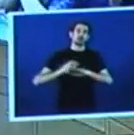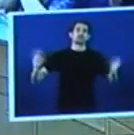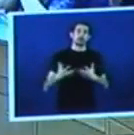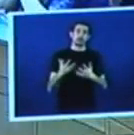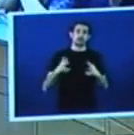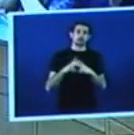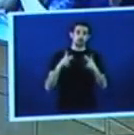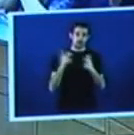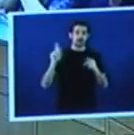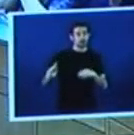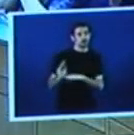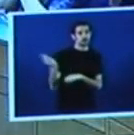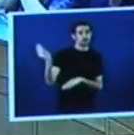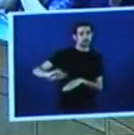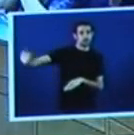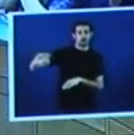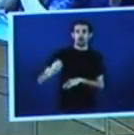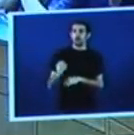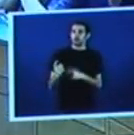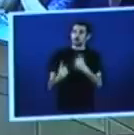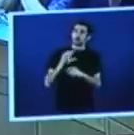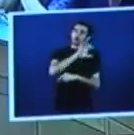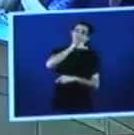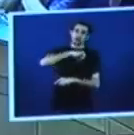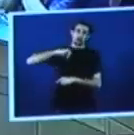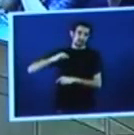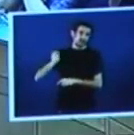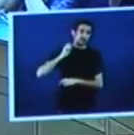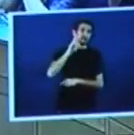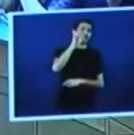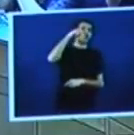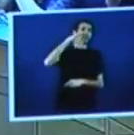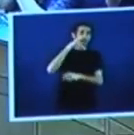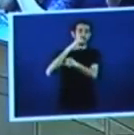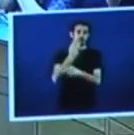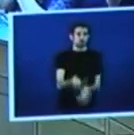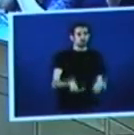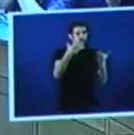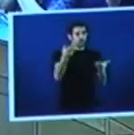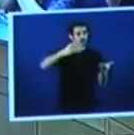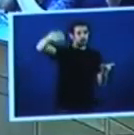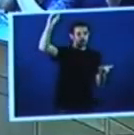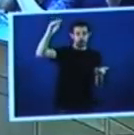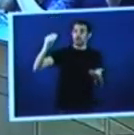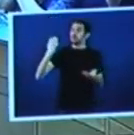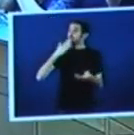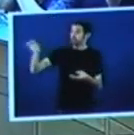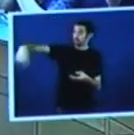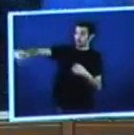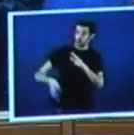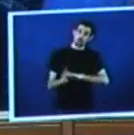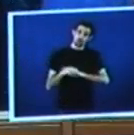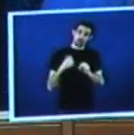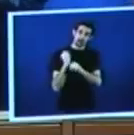las pocas comunidades autónomas que subieron las pensiones no contributivas. Señoría, mientras ustedes sigan trabajando para